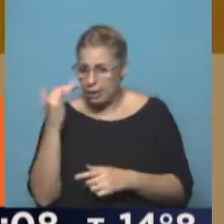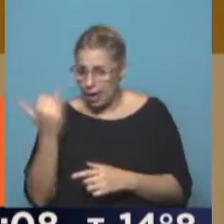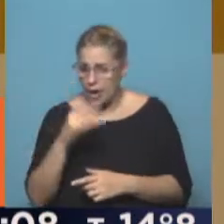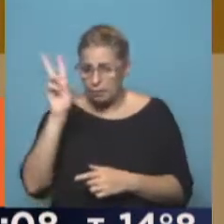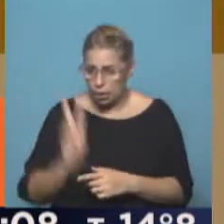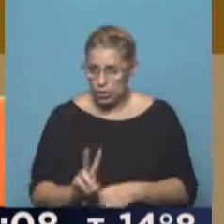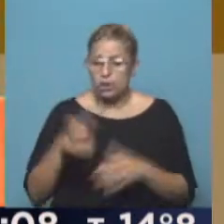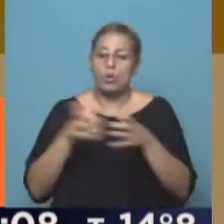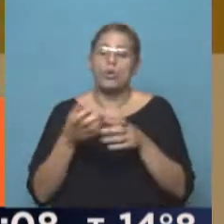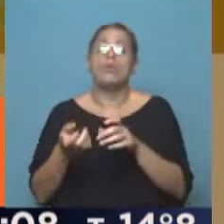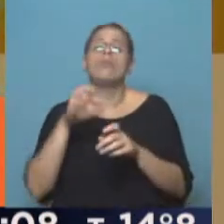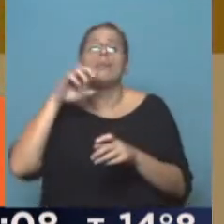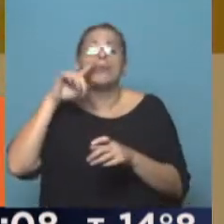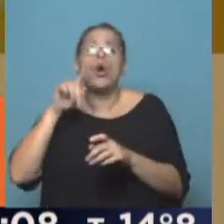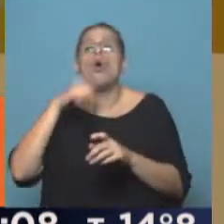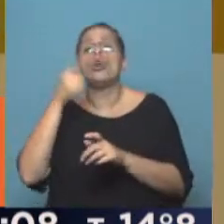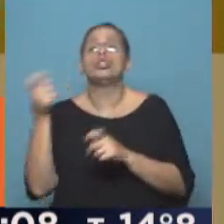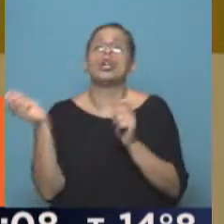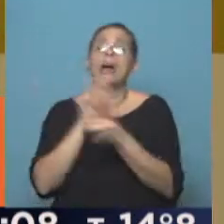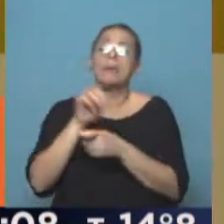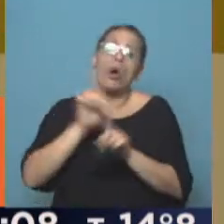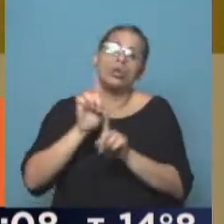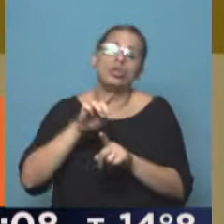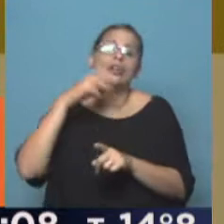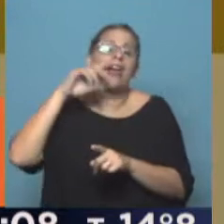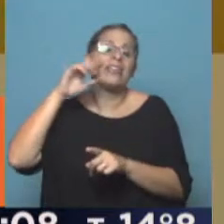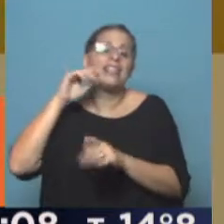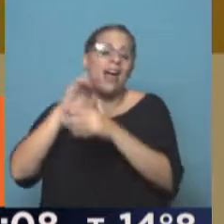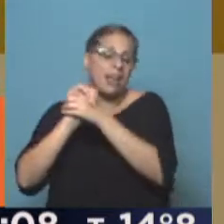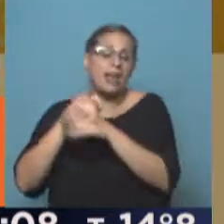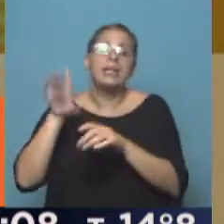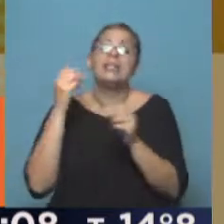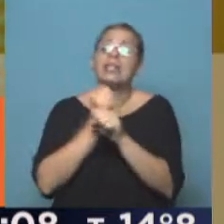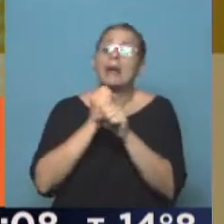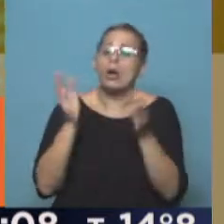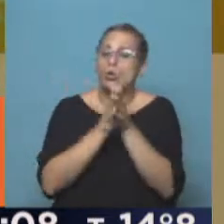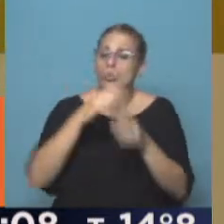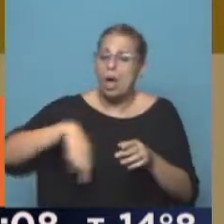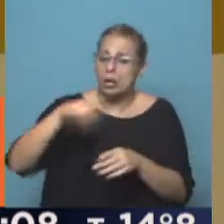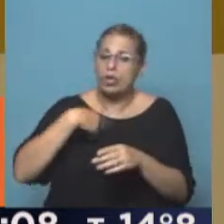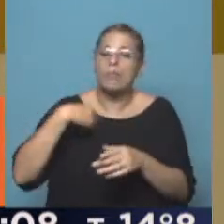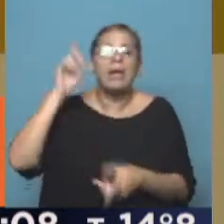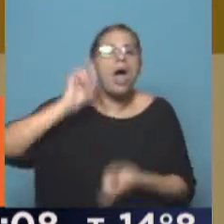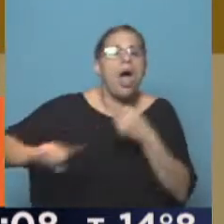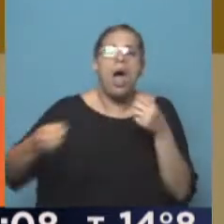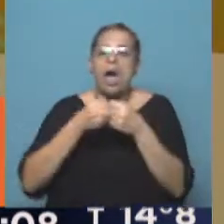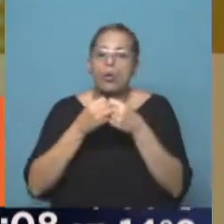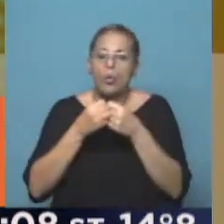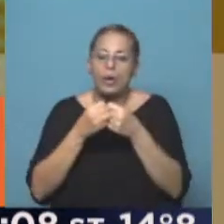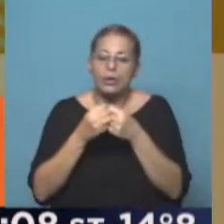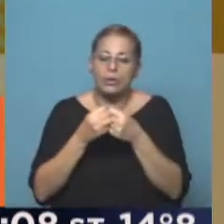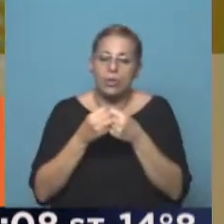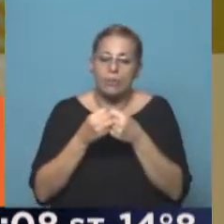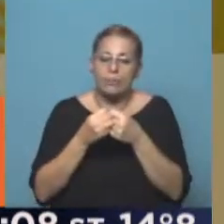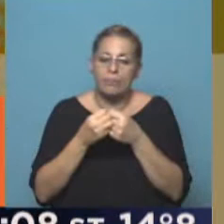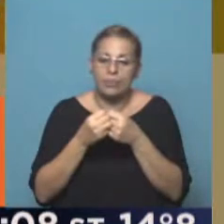del pro los de cambiemos en crear algunos son radicales estamos trabajando con todo el mundo para generar consenso acerca de poner una novedad en algo que está